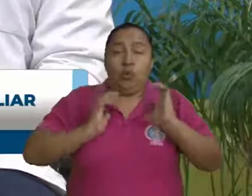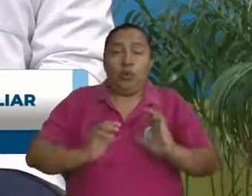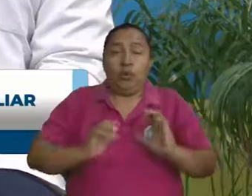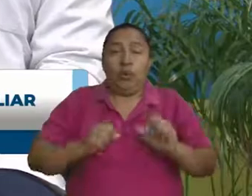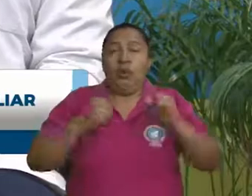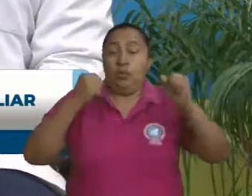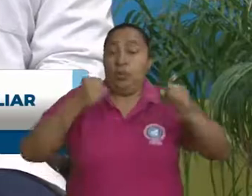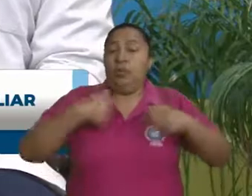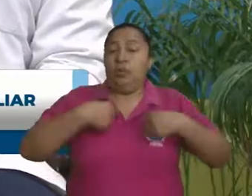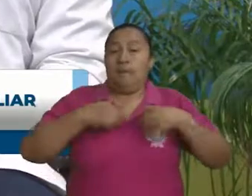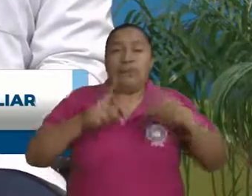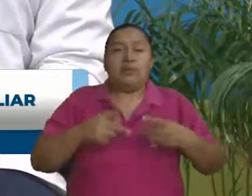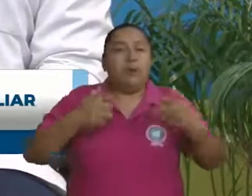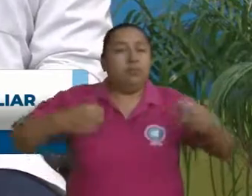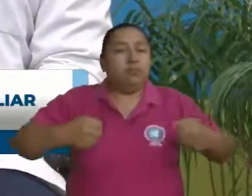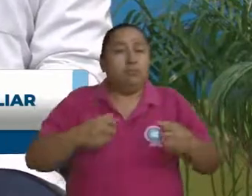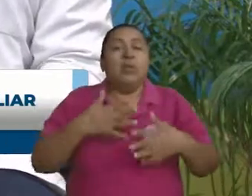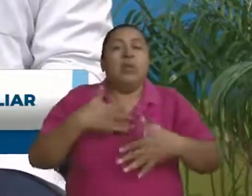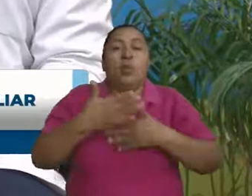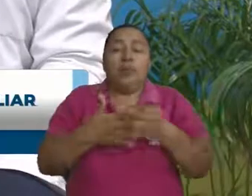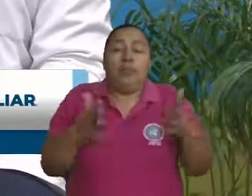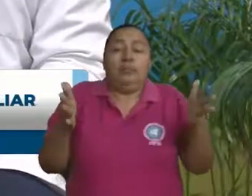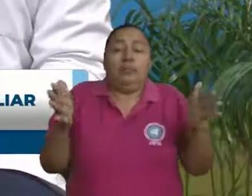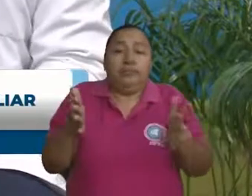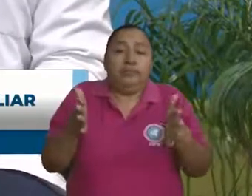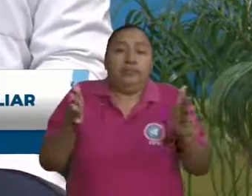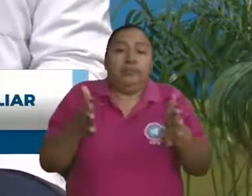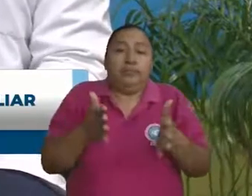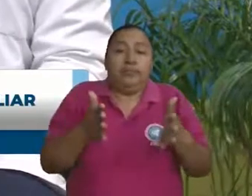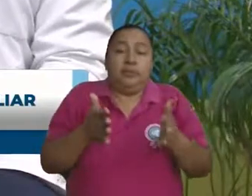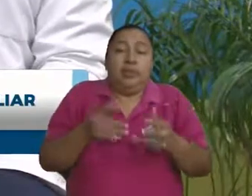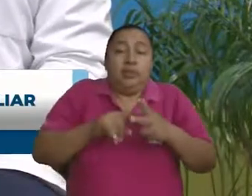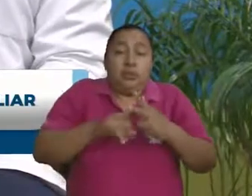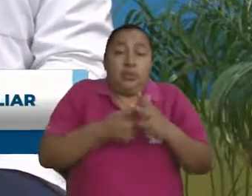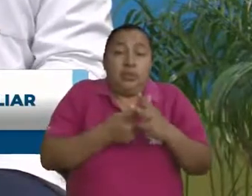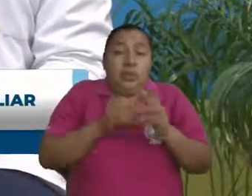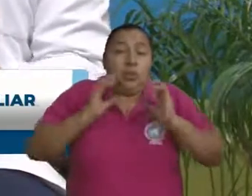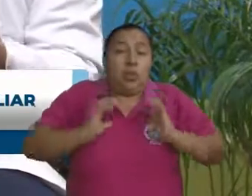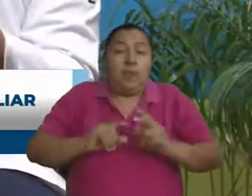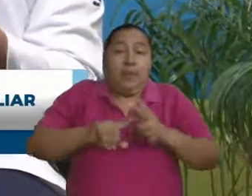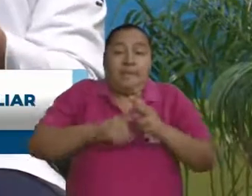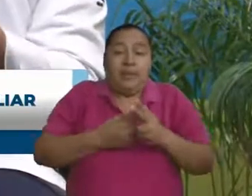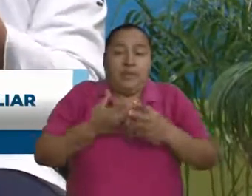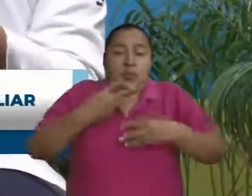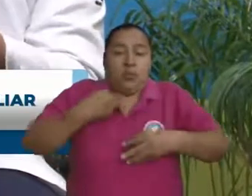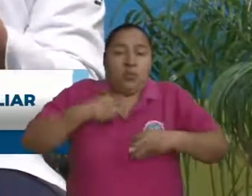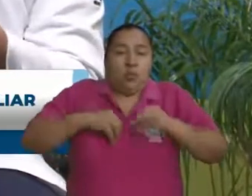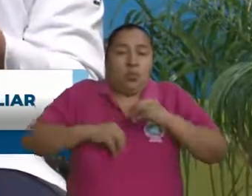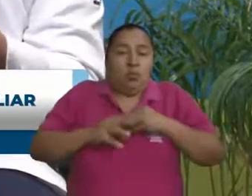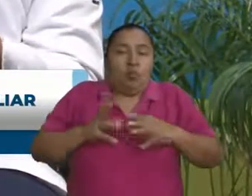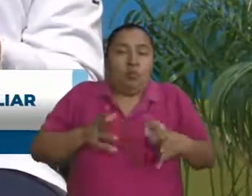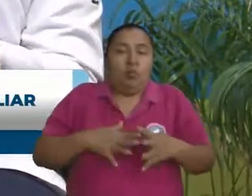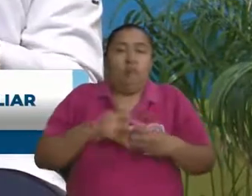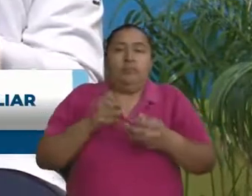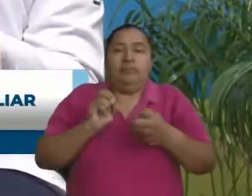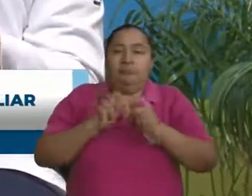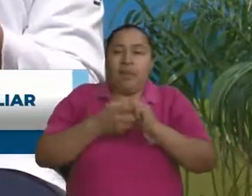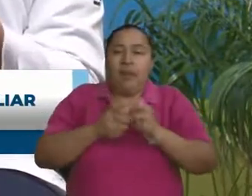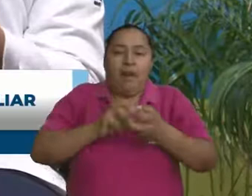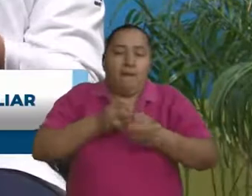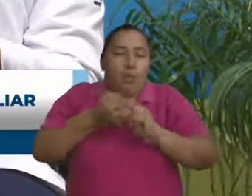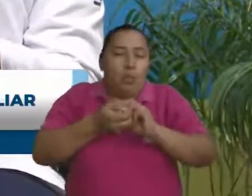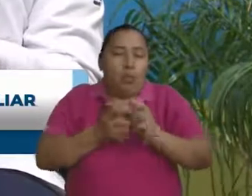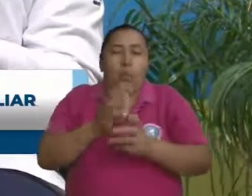obesidad, y a medida que vamos perdiendo peso, nuestro cuerpo empieza a consumir esa grasa. Esa grasa se empieza a liberar moléculas de